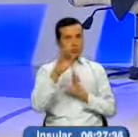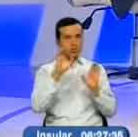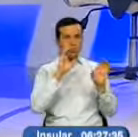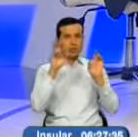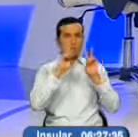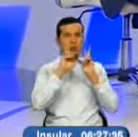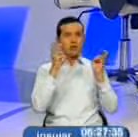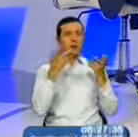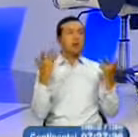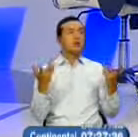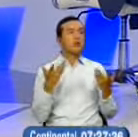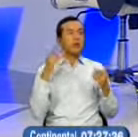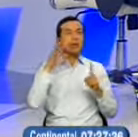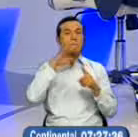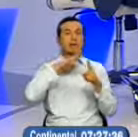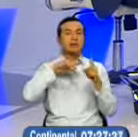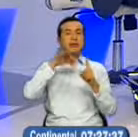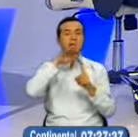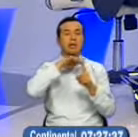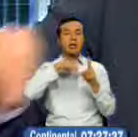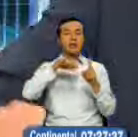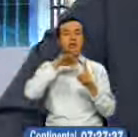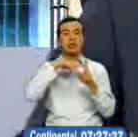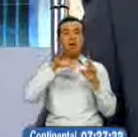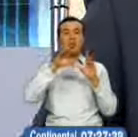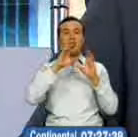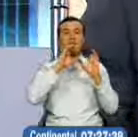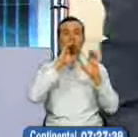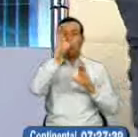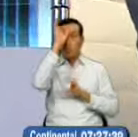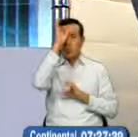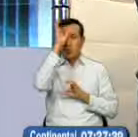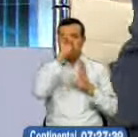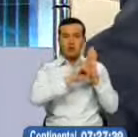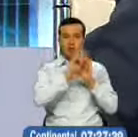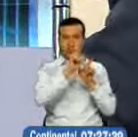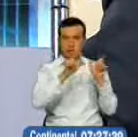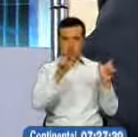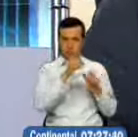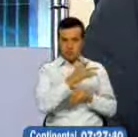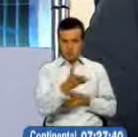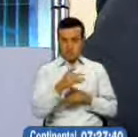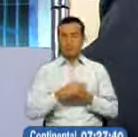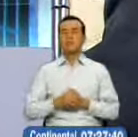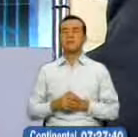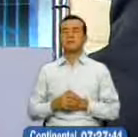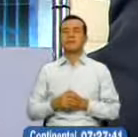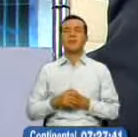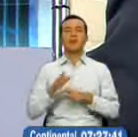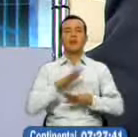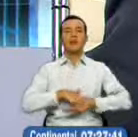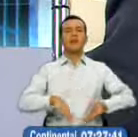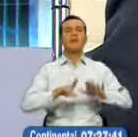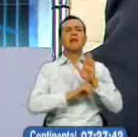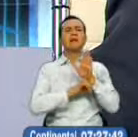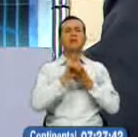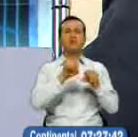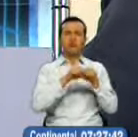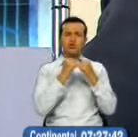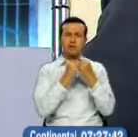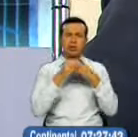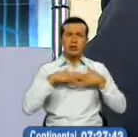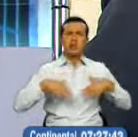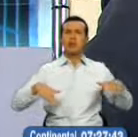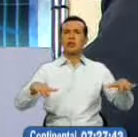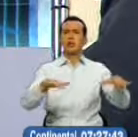ver la incidencia de la cultura en el desarrollo de los pueblos. Pero vamos a lo siguiente: desarrollo local y territorial.